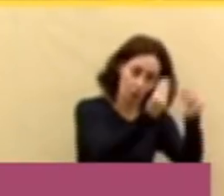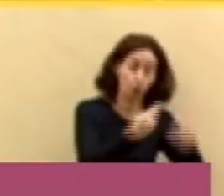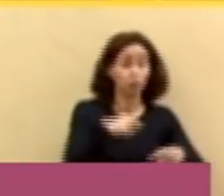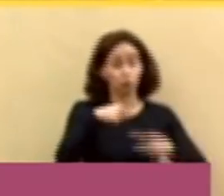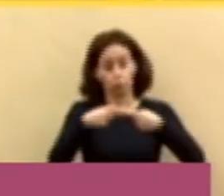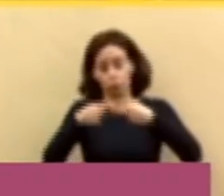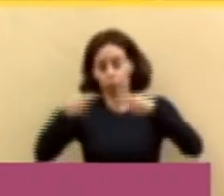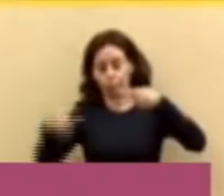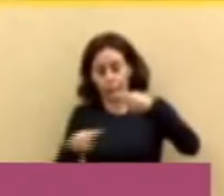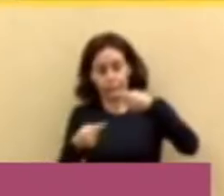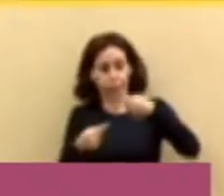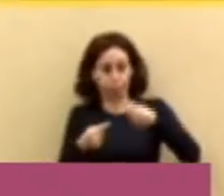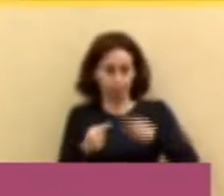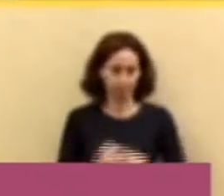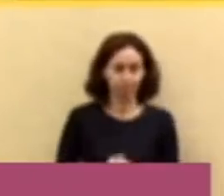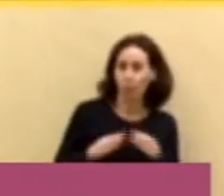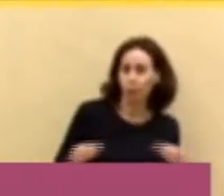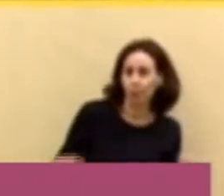Casado.